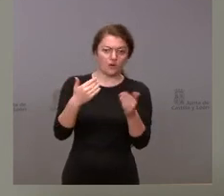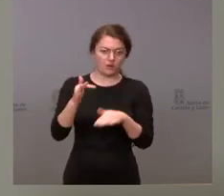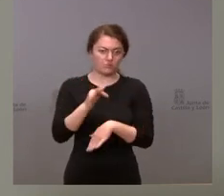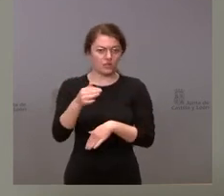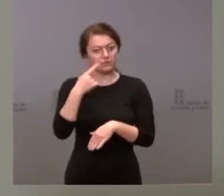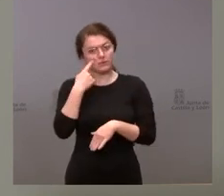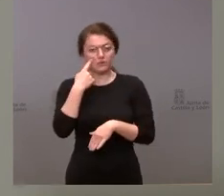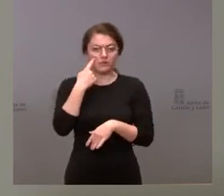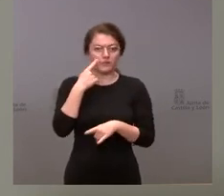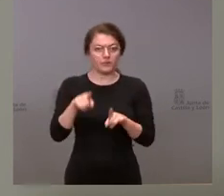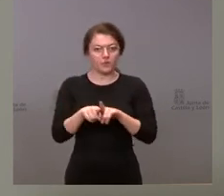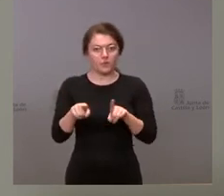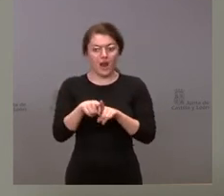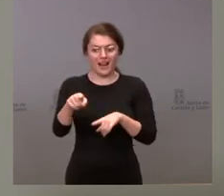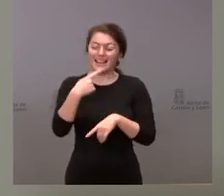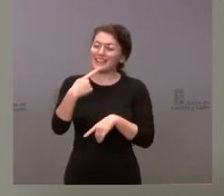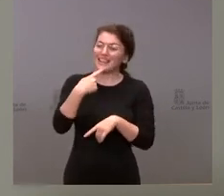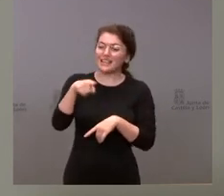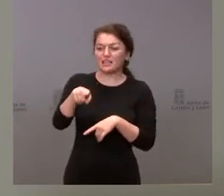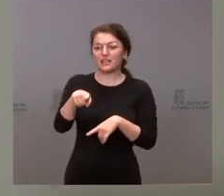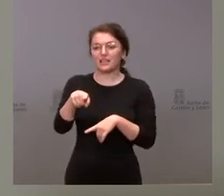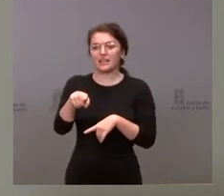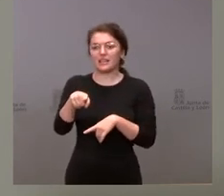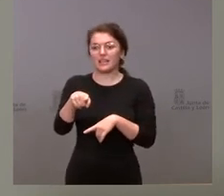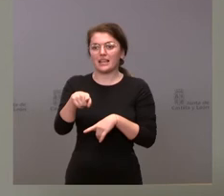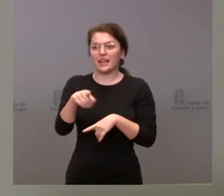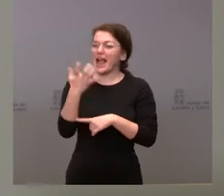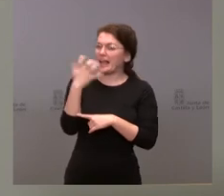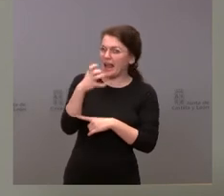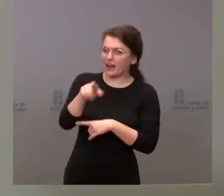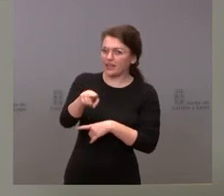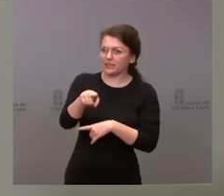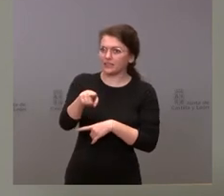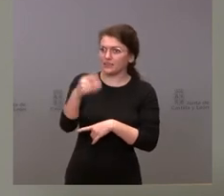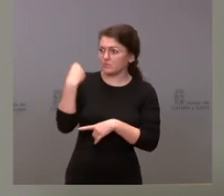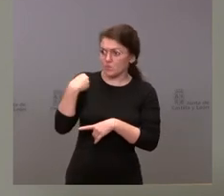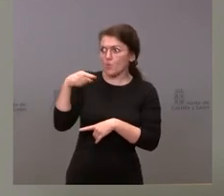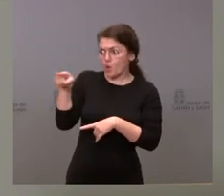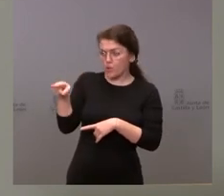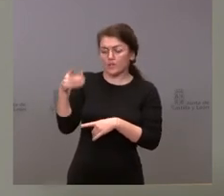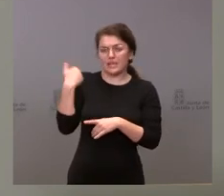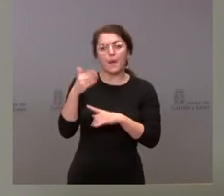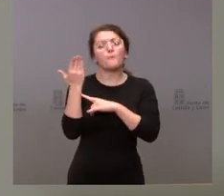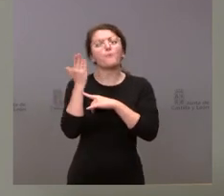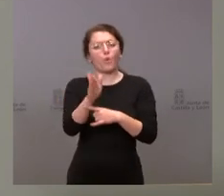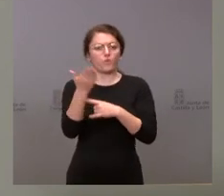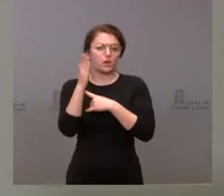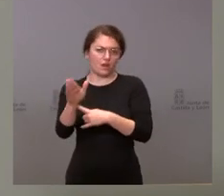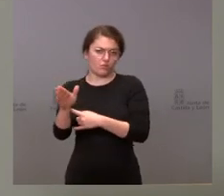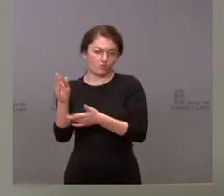a dicha empresa pues las quejas que ustedes mismos han publicado en muchas ocasiones